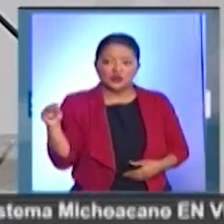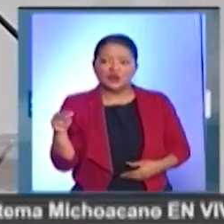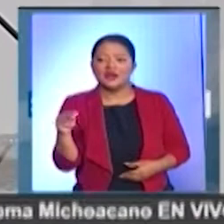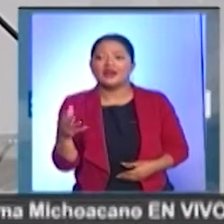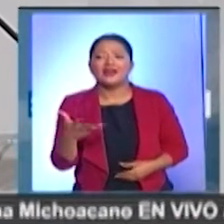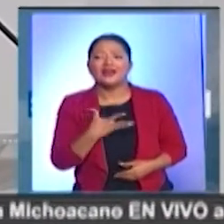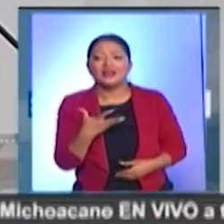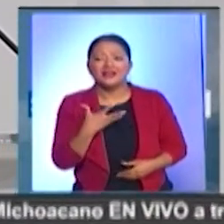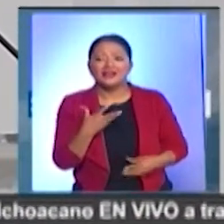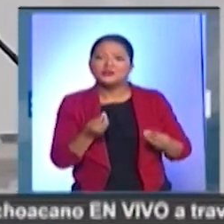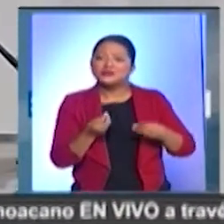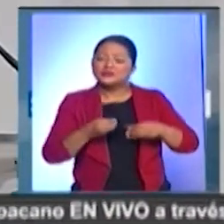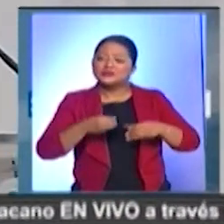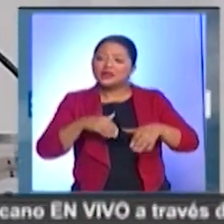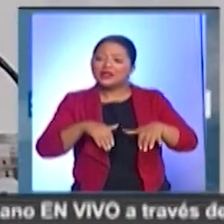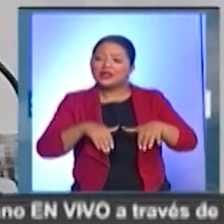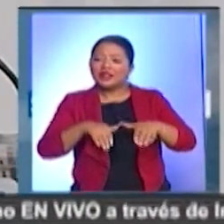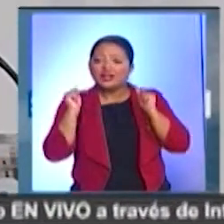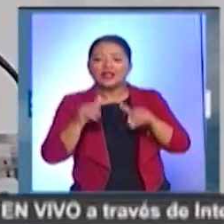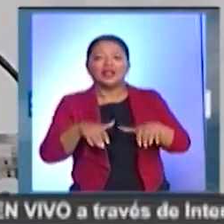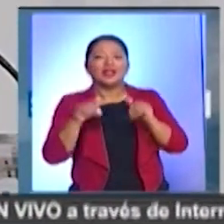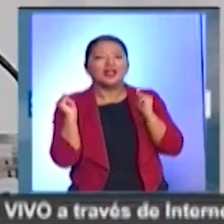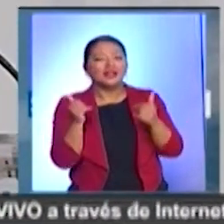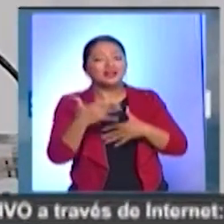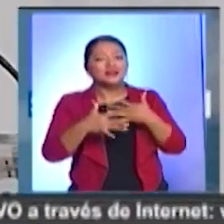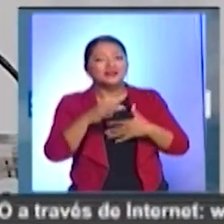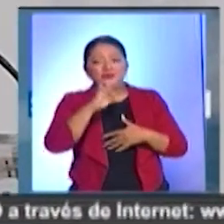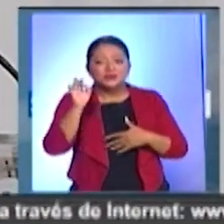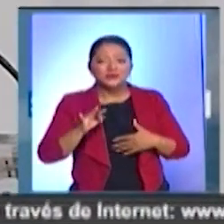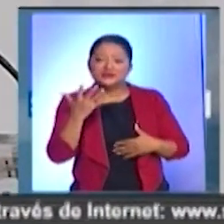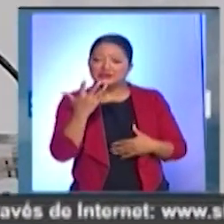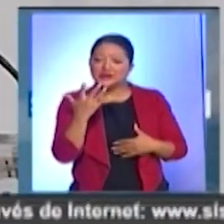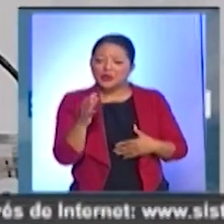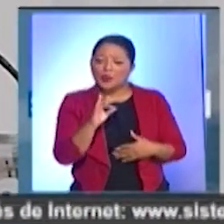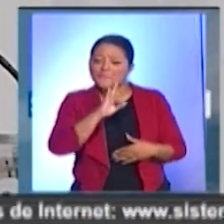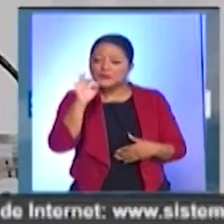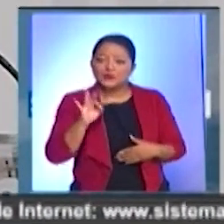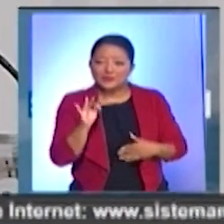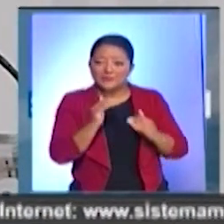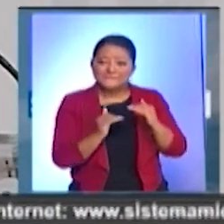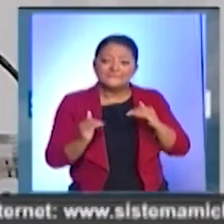y 5 % animal